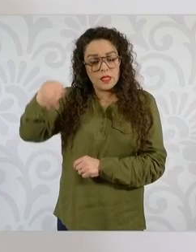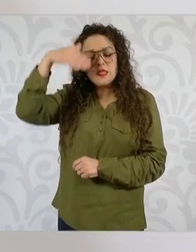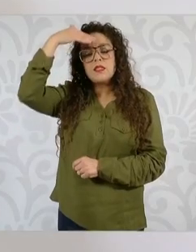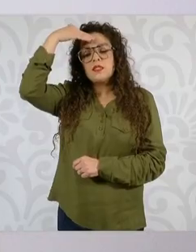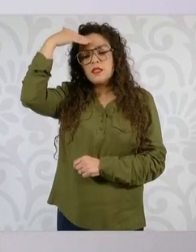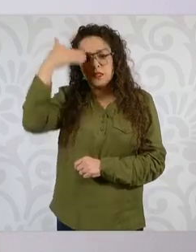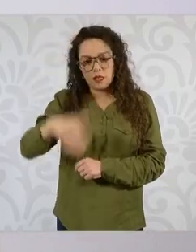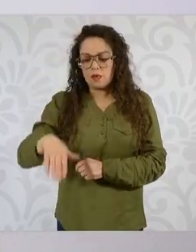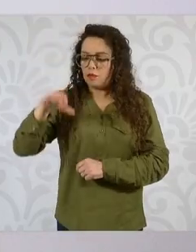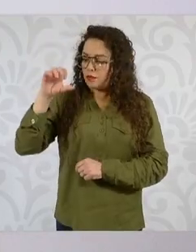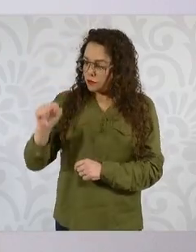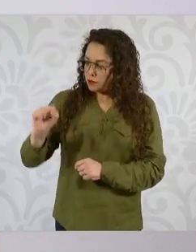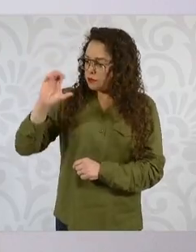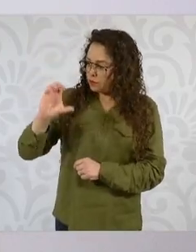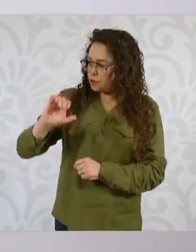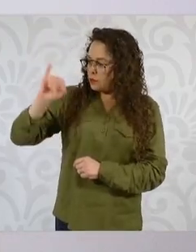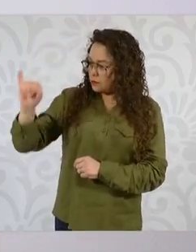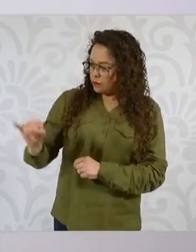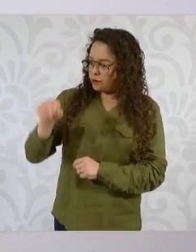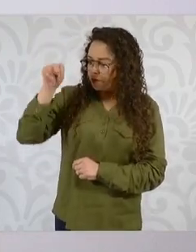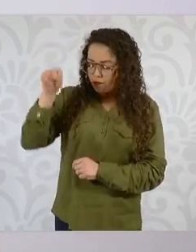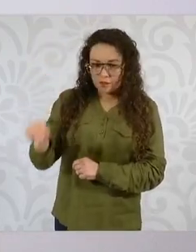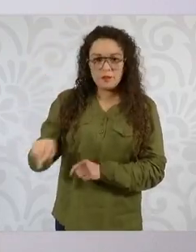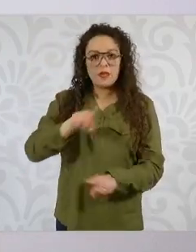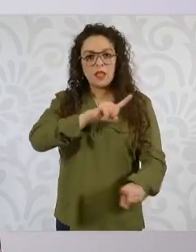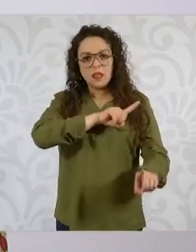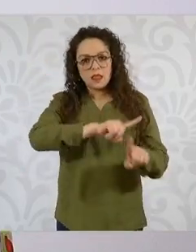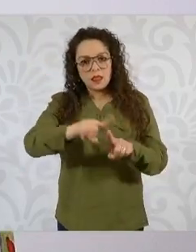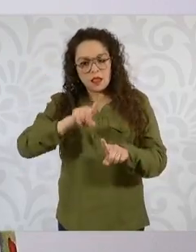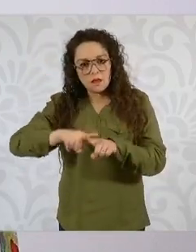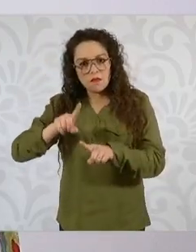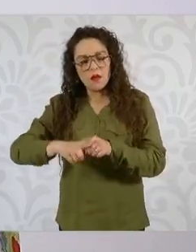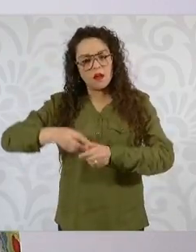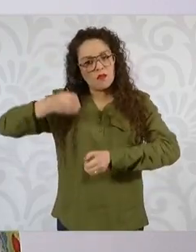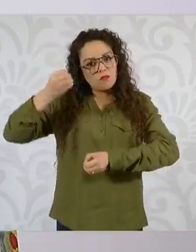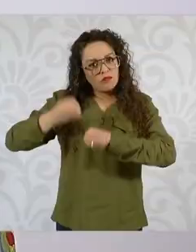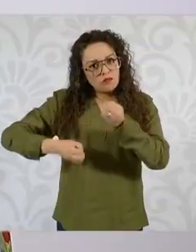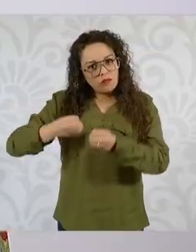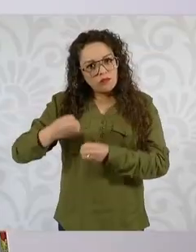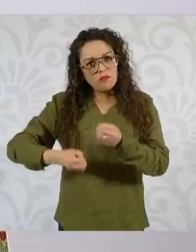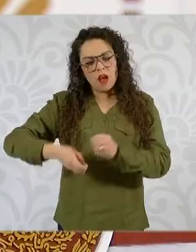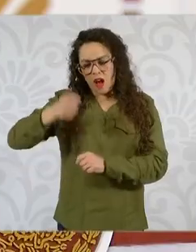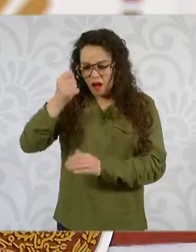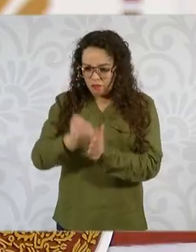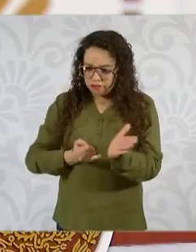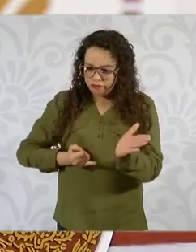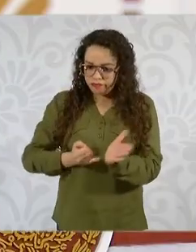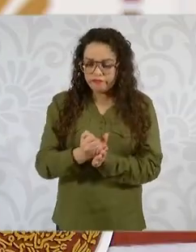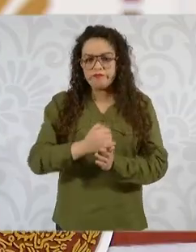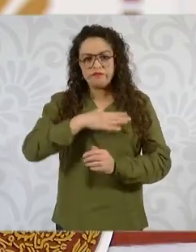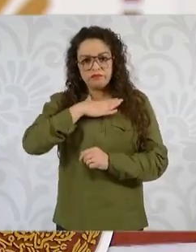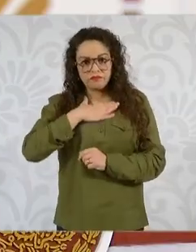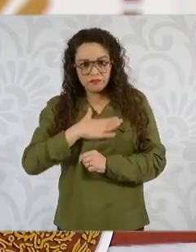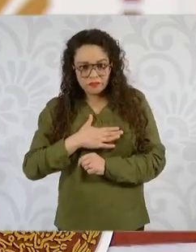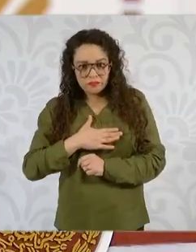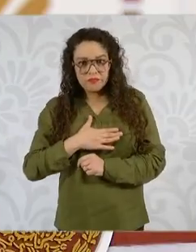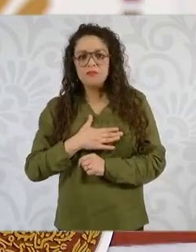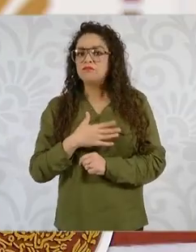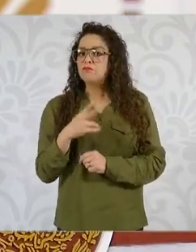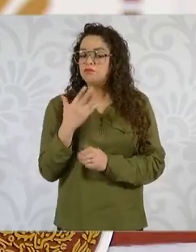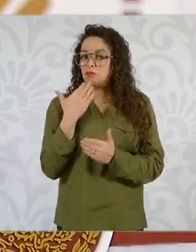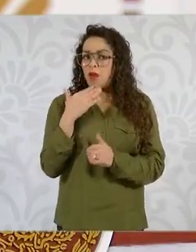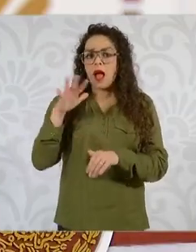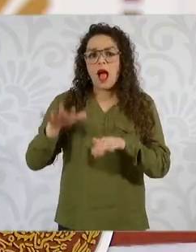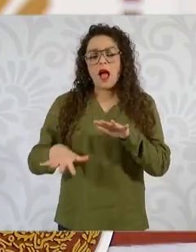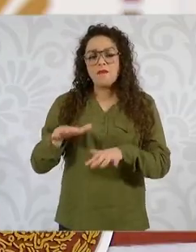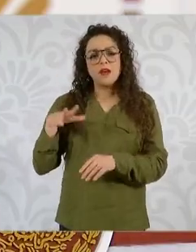criterios, sentencias, hay jurisprudencia, han negado la posibilidad de que se revise una reforma